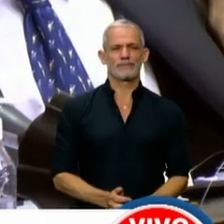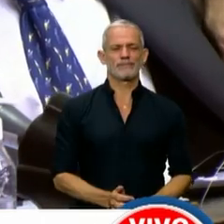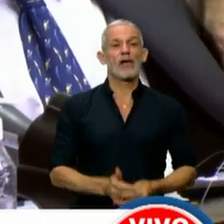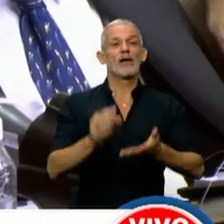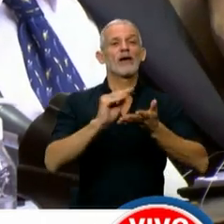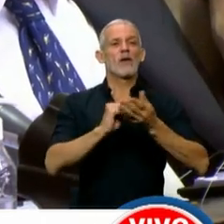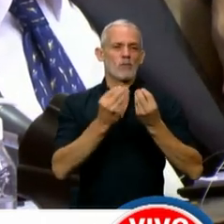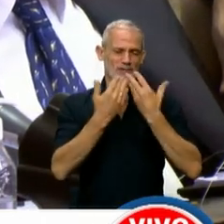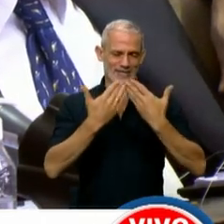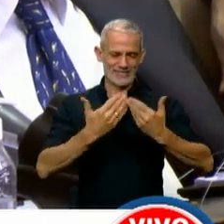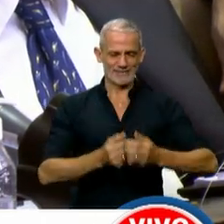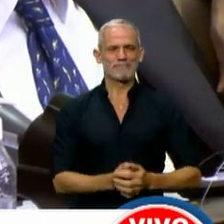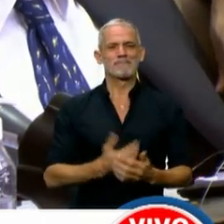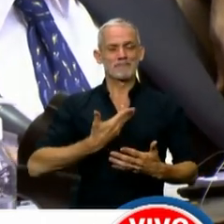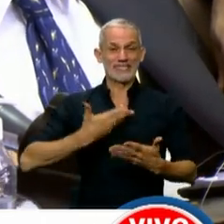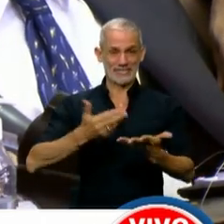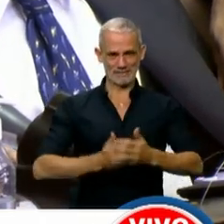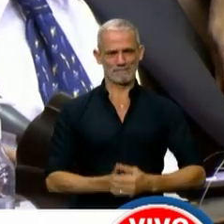muchas gracias presidente